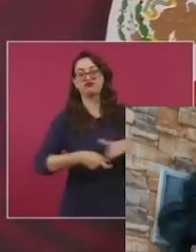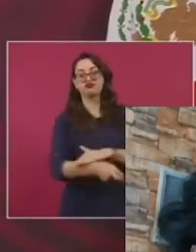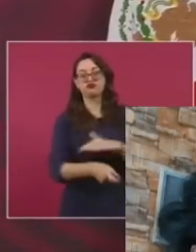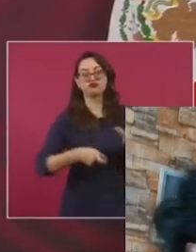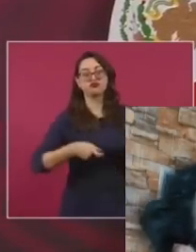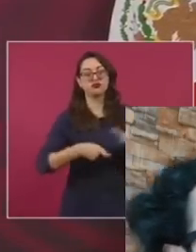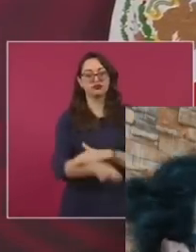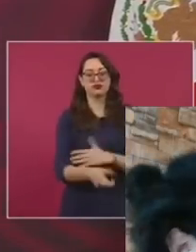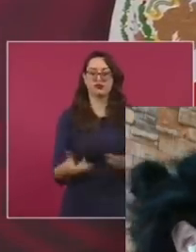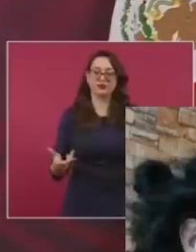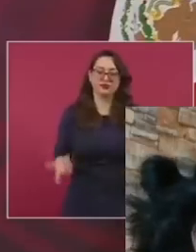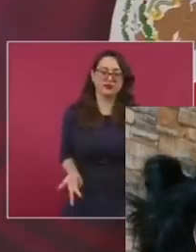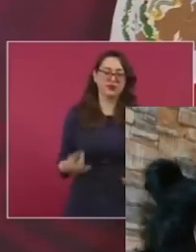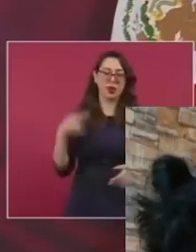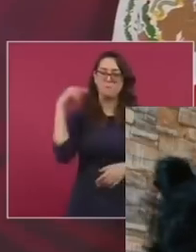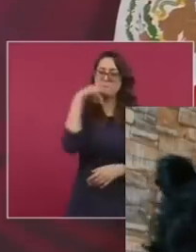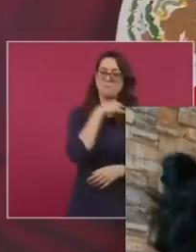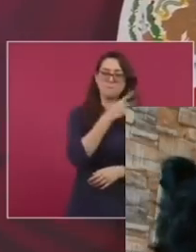que